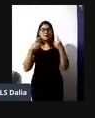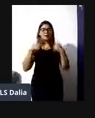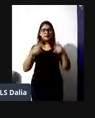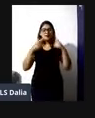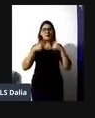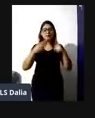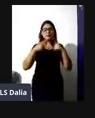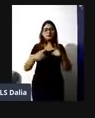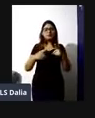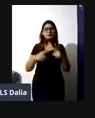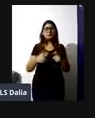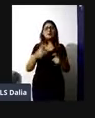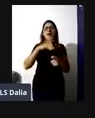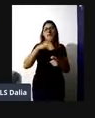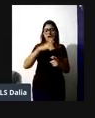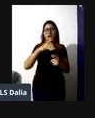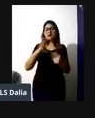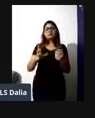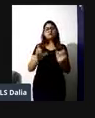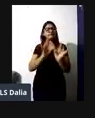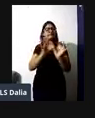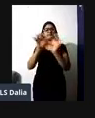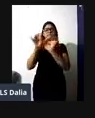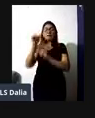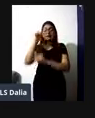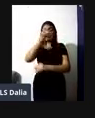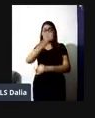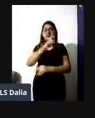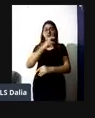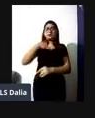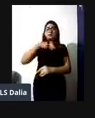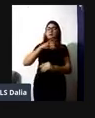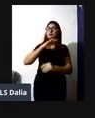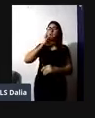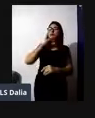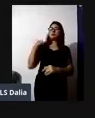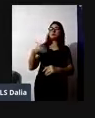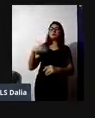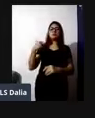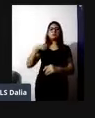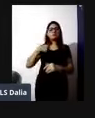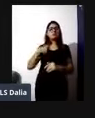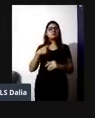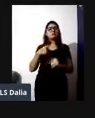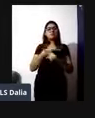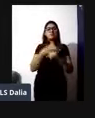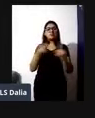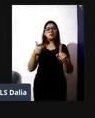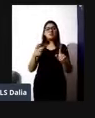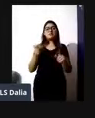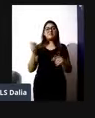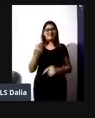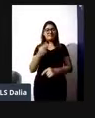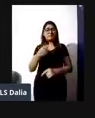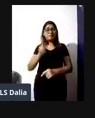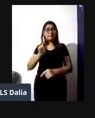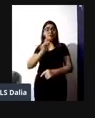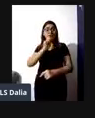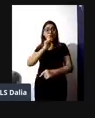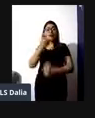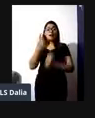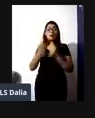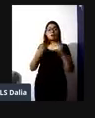tenemos la posibilidad de quedarnos en casa. Pero sobre todo quienes tienen alguna forma de